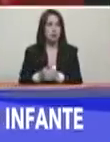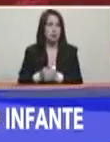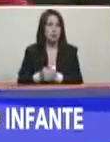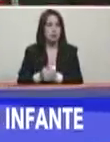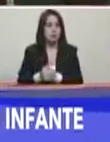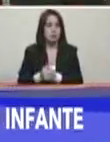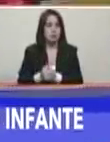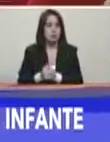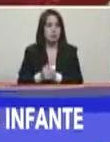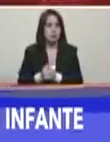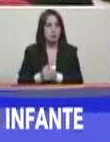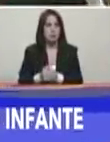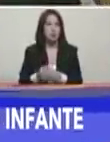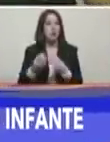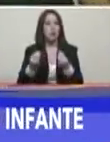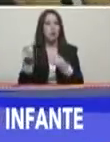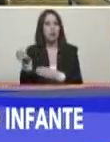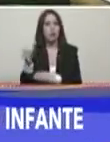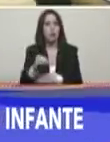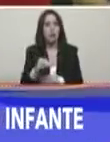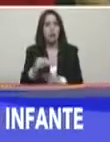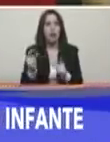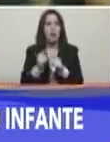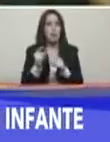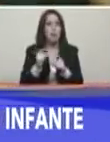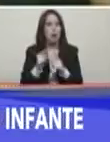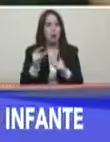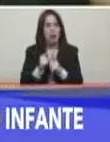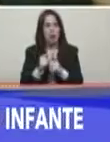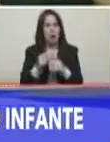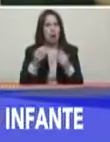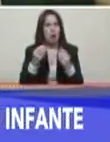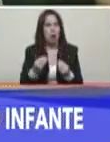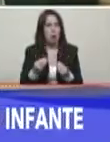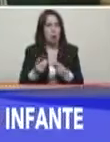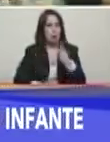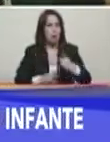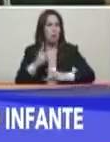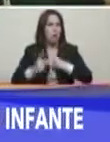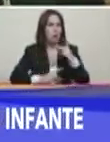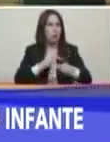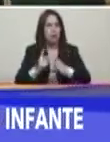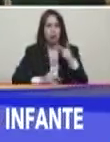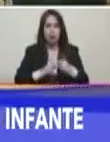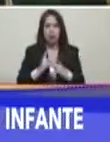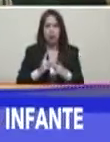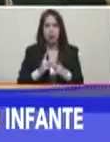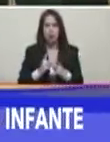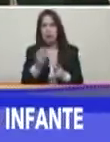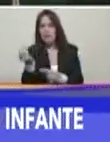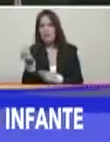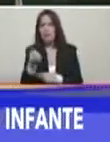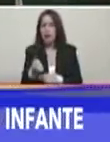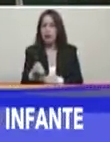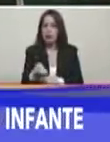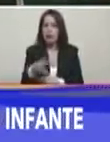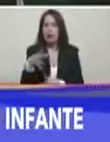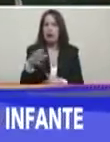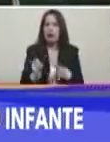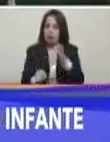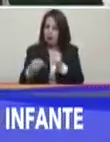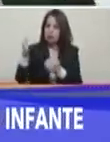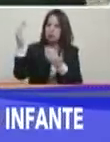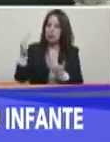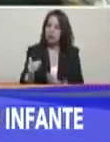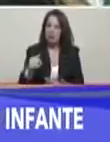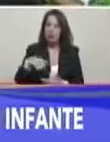dé unas palabras y además que ella, que es productora, ella ordeña y trae directamente la leche aquí a